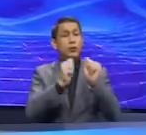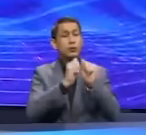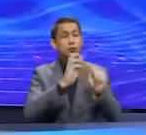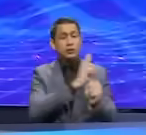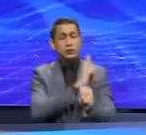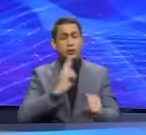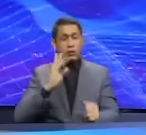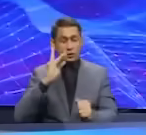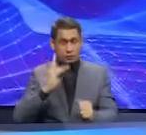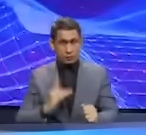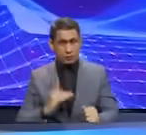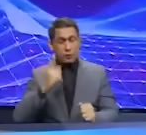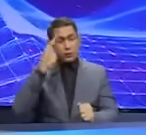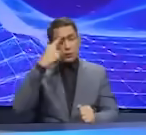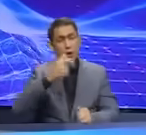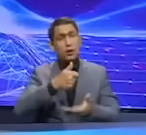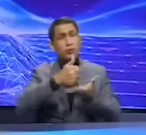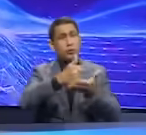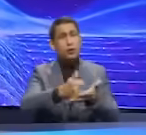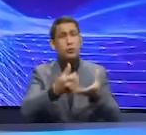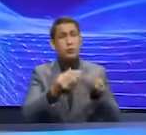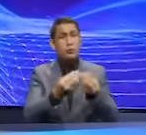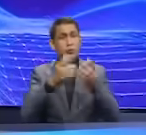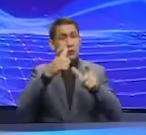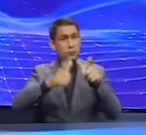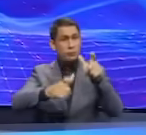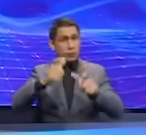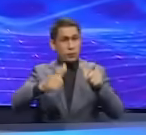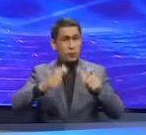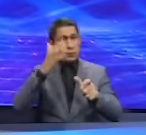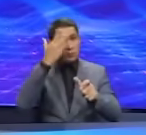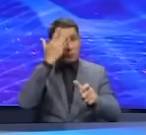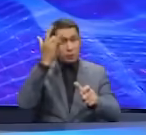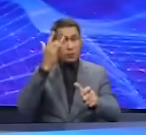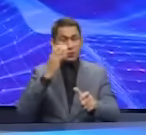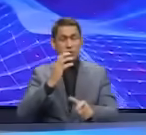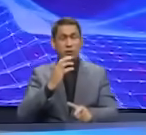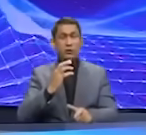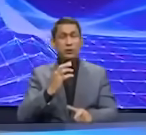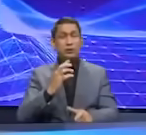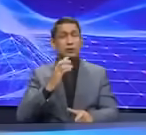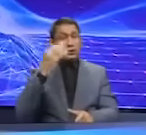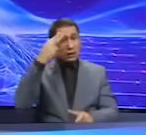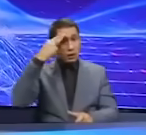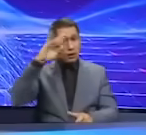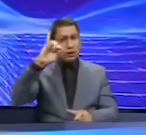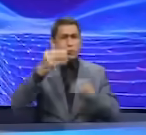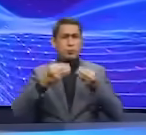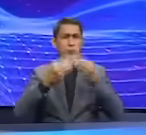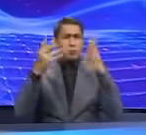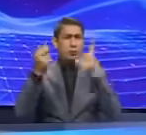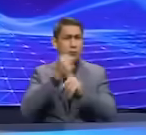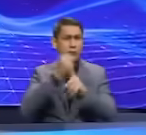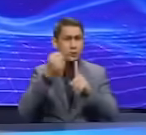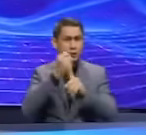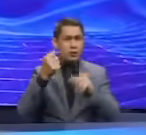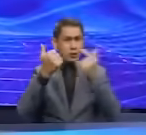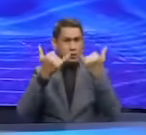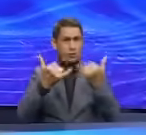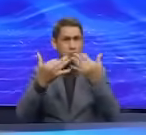permitir el flujo de ayuda humanitaria. Esto al país afectado por la violencia de las pandillas. Los detalles en el siguiente resumen de